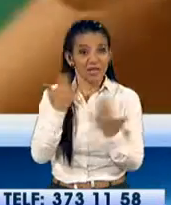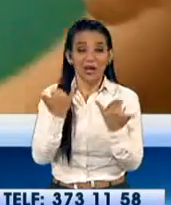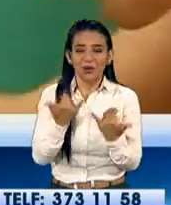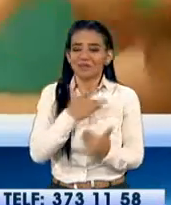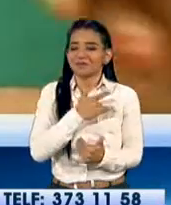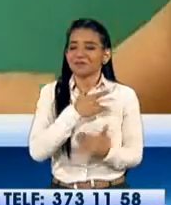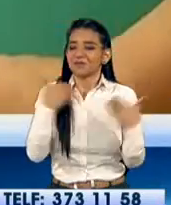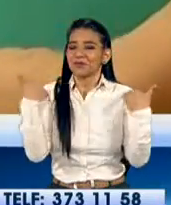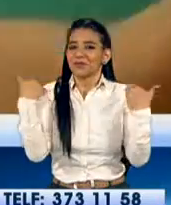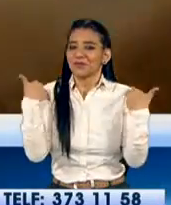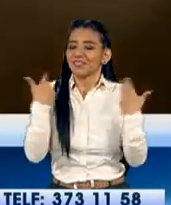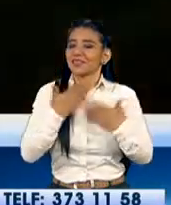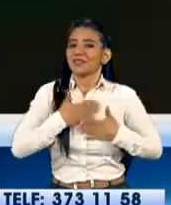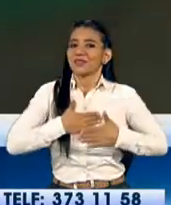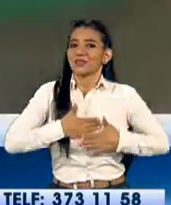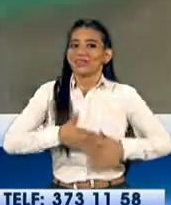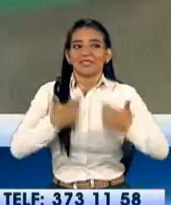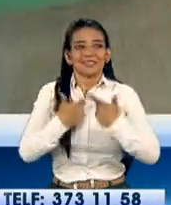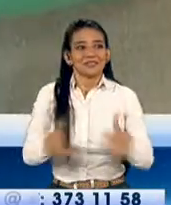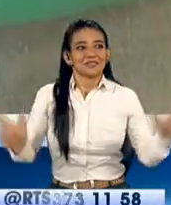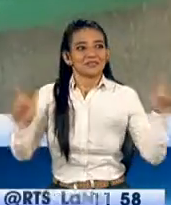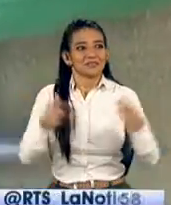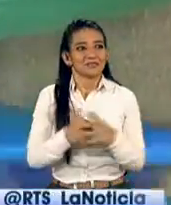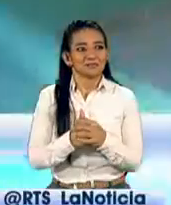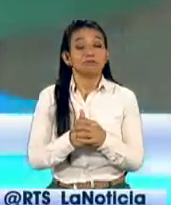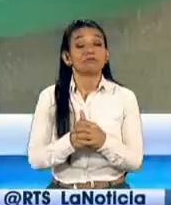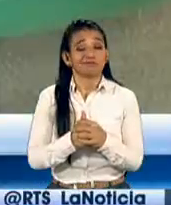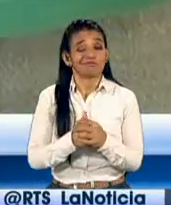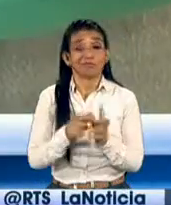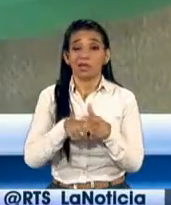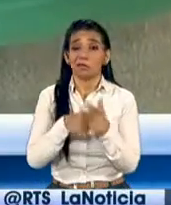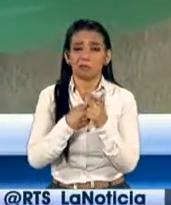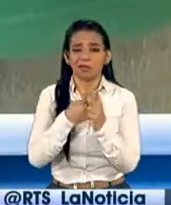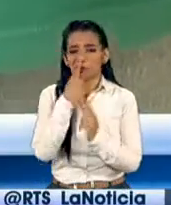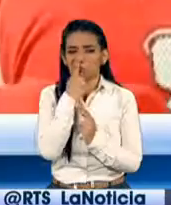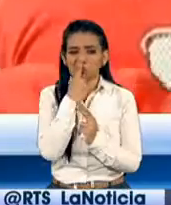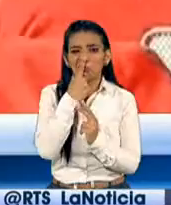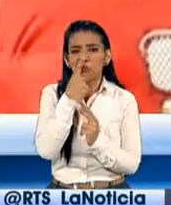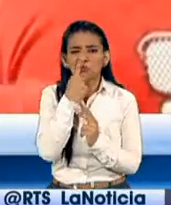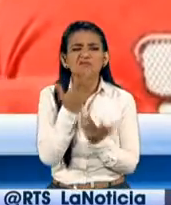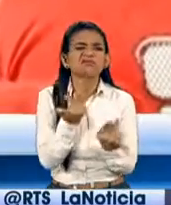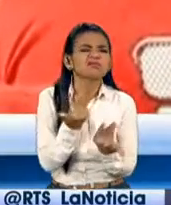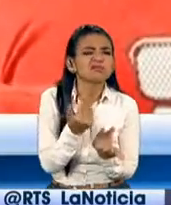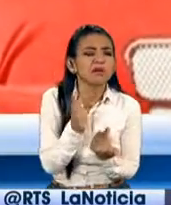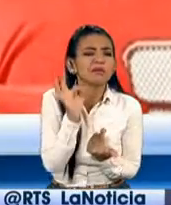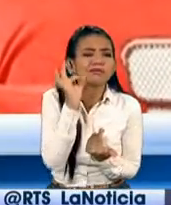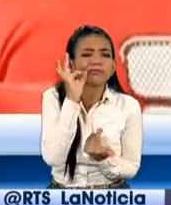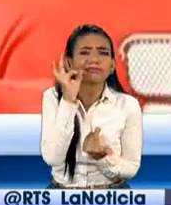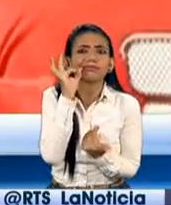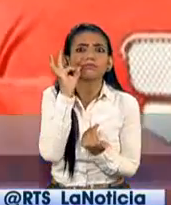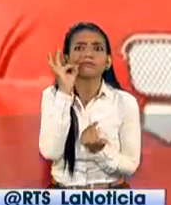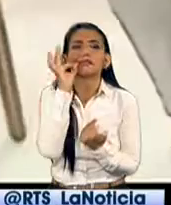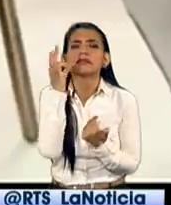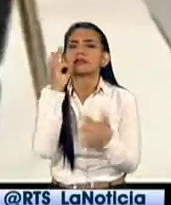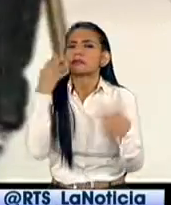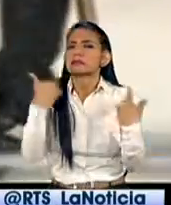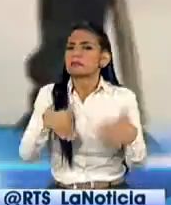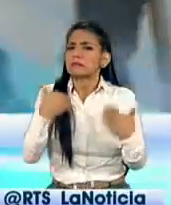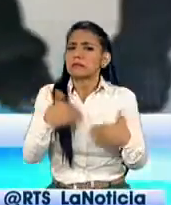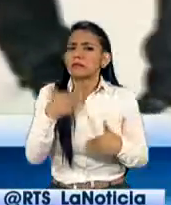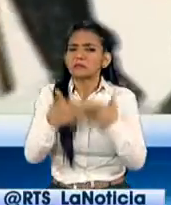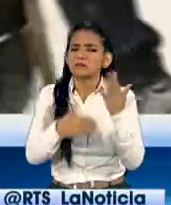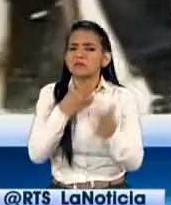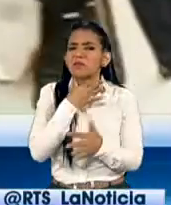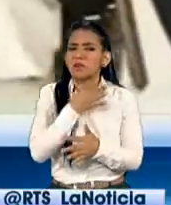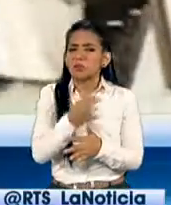siente feliz y liberada. Fue la curiosidad que me llevó a eso, entonces ya esa curiosidad y como que me gustó y